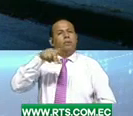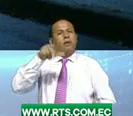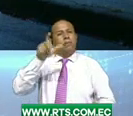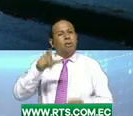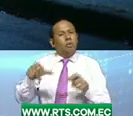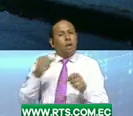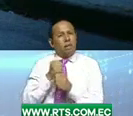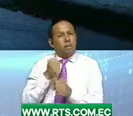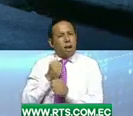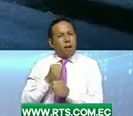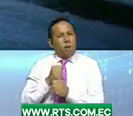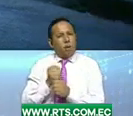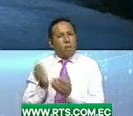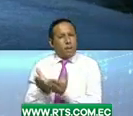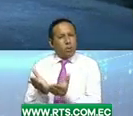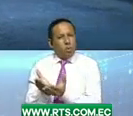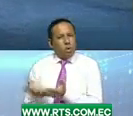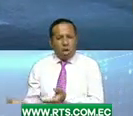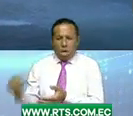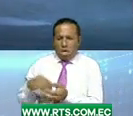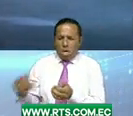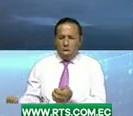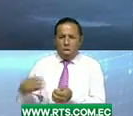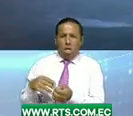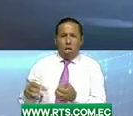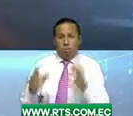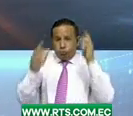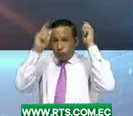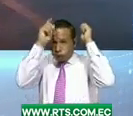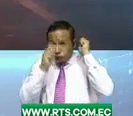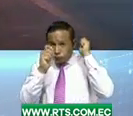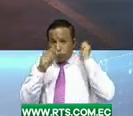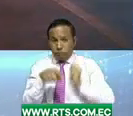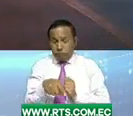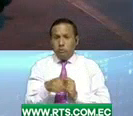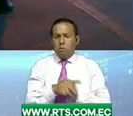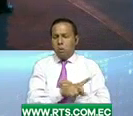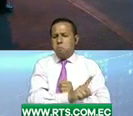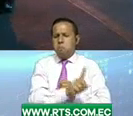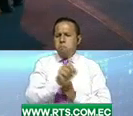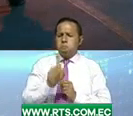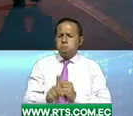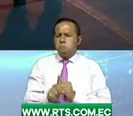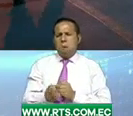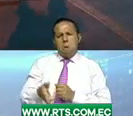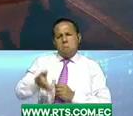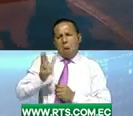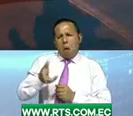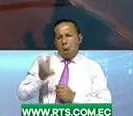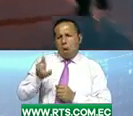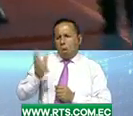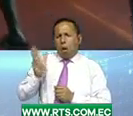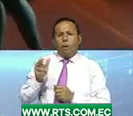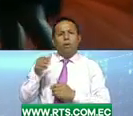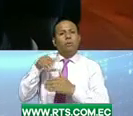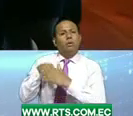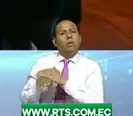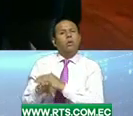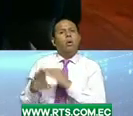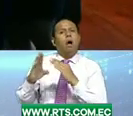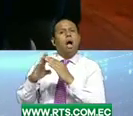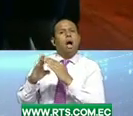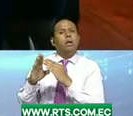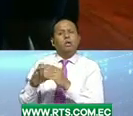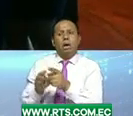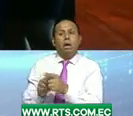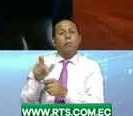en la ciudad de Guayaquil y portaba un casco y comenzó a realizar varios disparos. Este sujeto ingresó hasta el domicilio y asesinó a